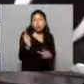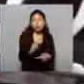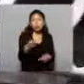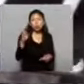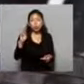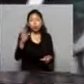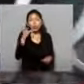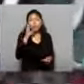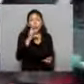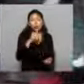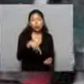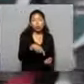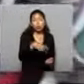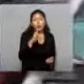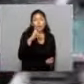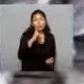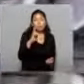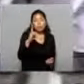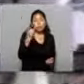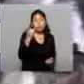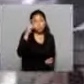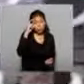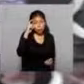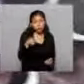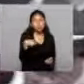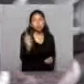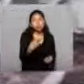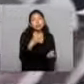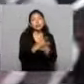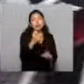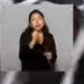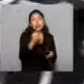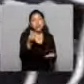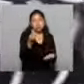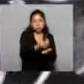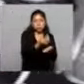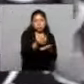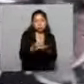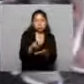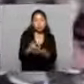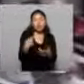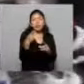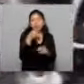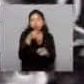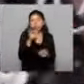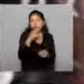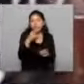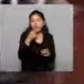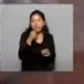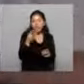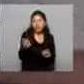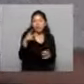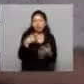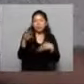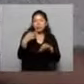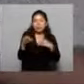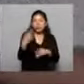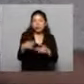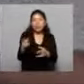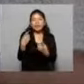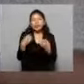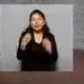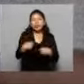para cualquiera que maneje dólar. Nadie te vaya a comprar un dólar oficial y vender un dólar oficial si vos sabés que esa mercadería es importada y